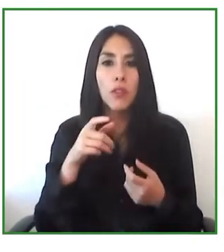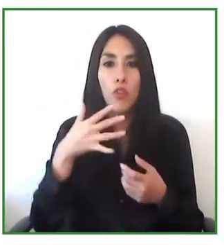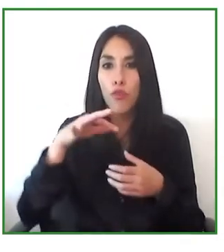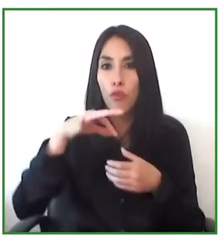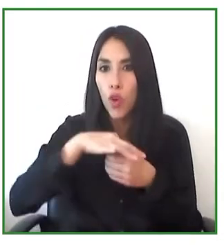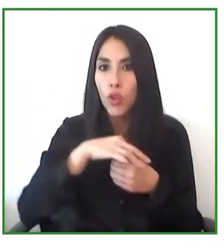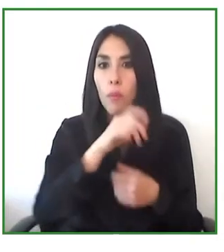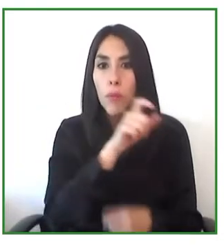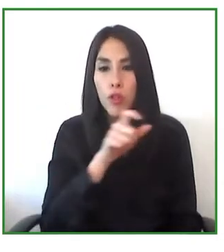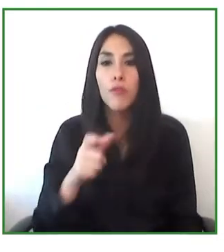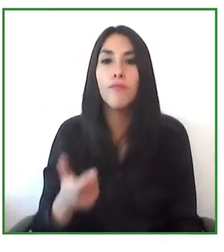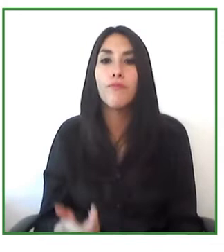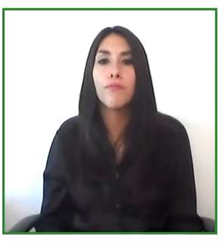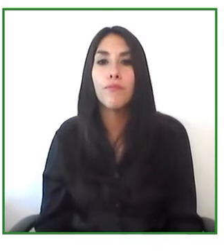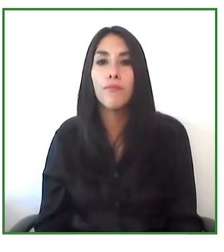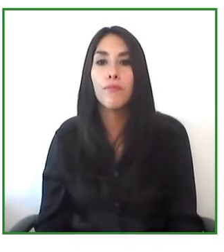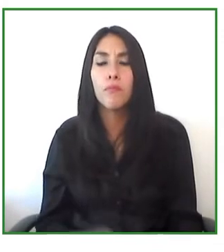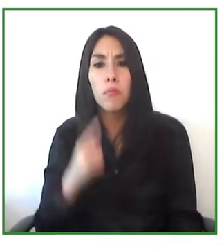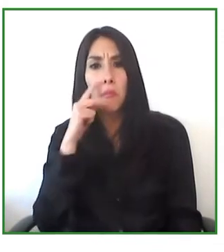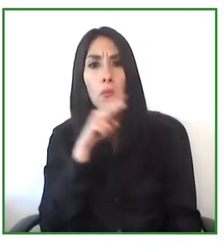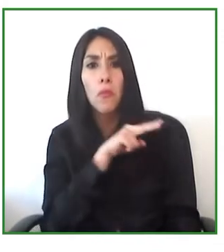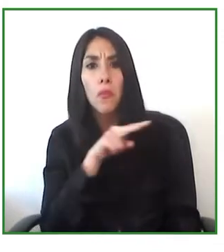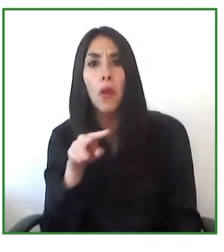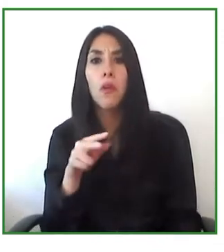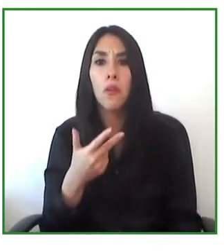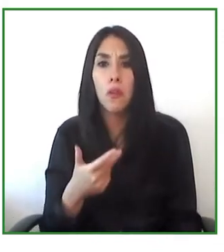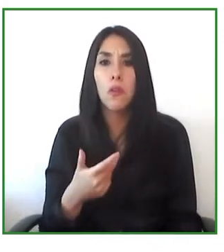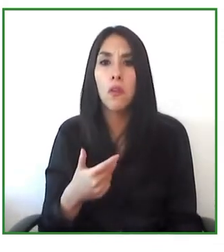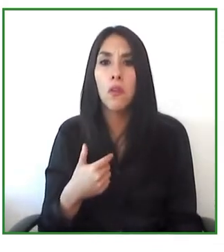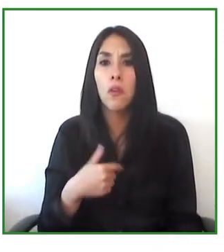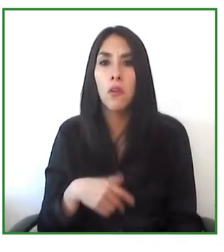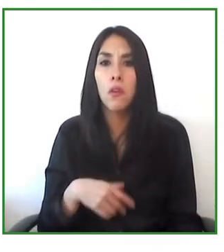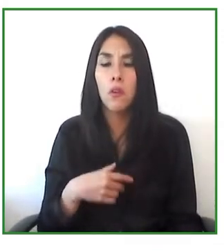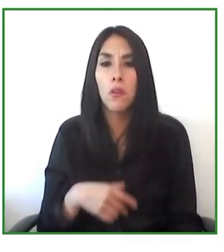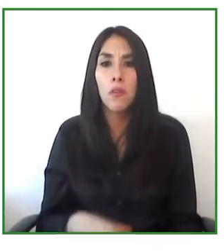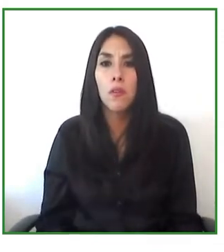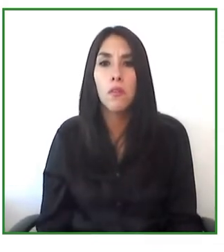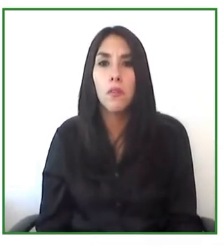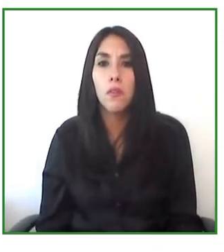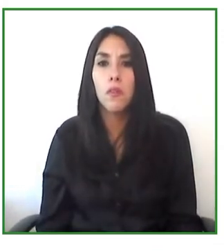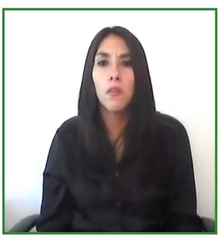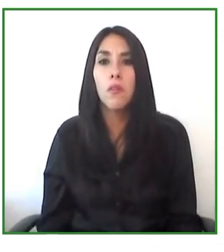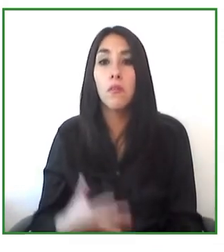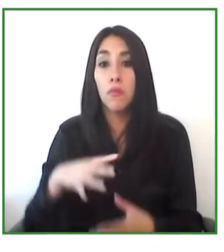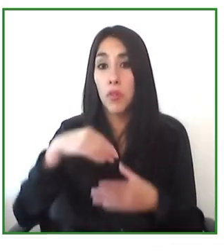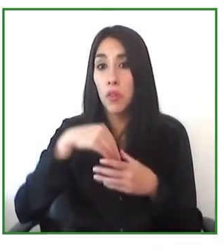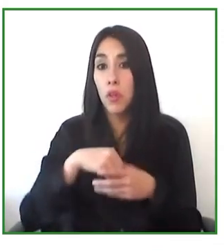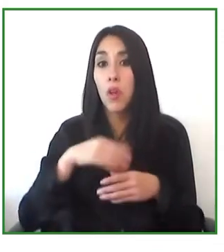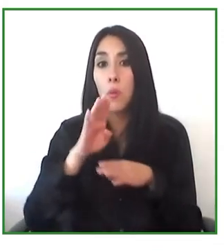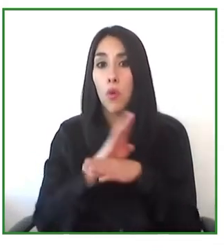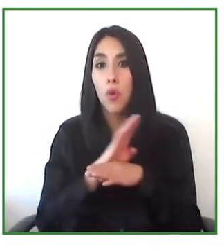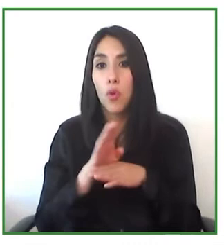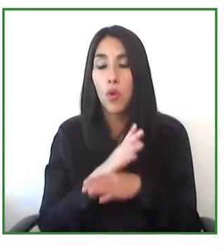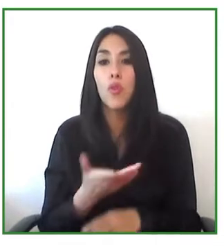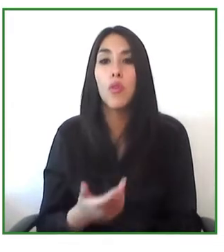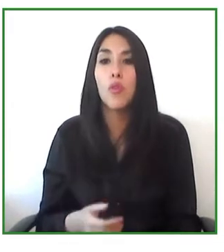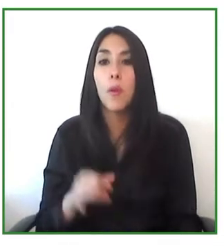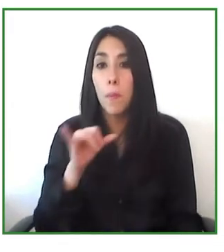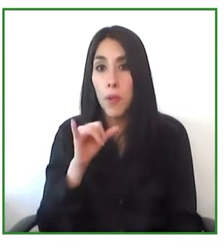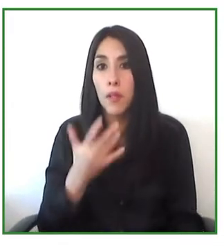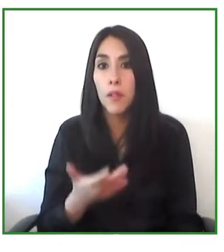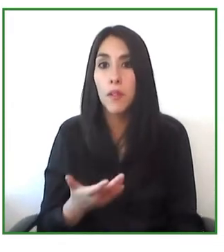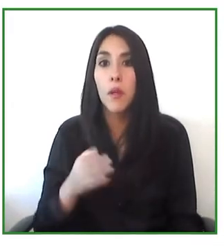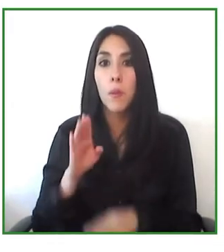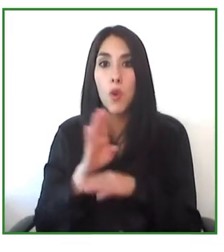muy bien en las empresas y también que las empresas tienen una buena